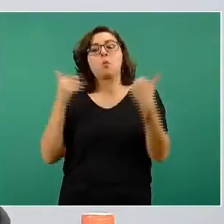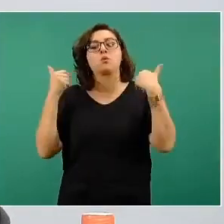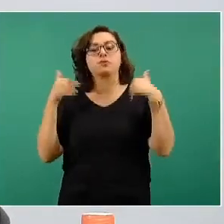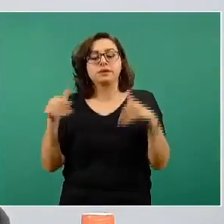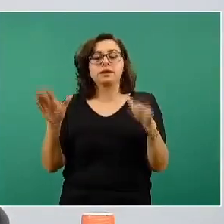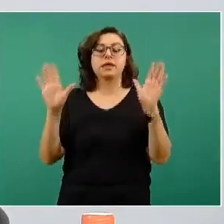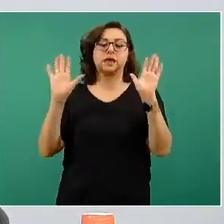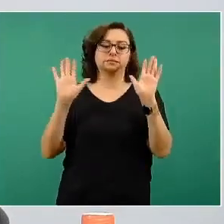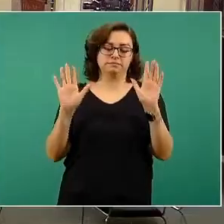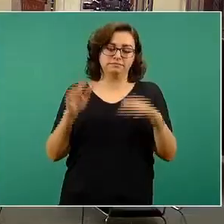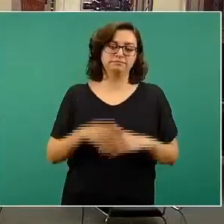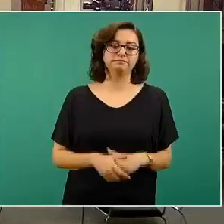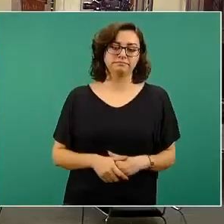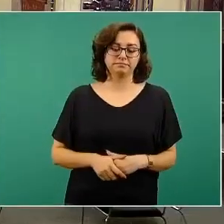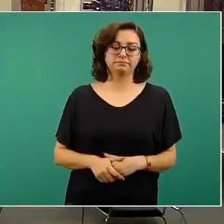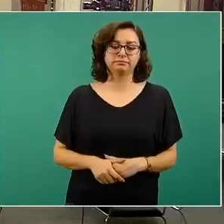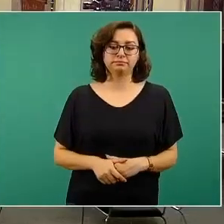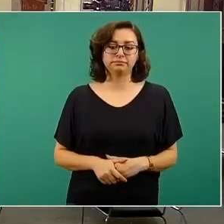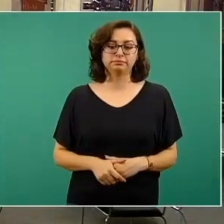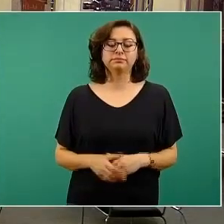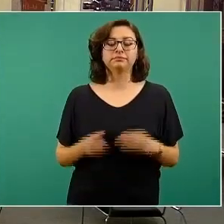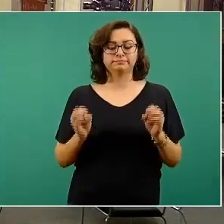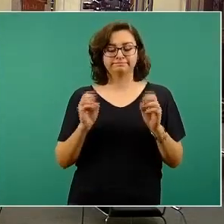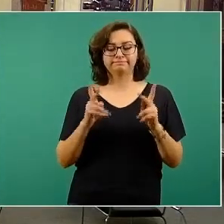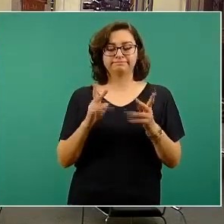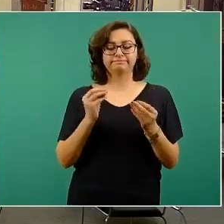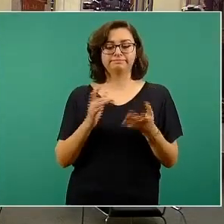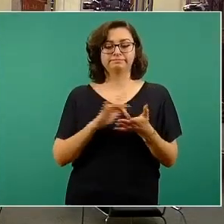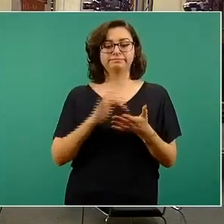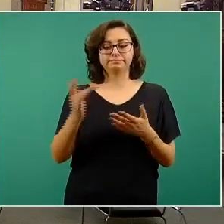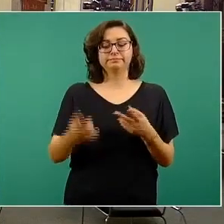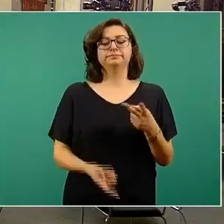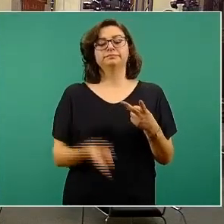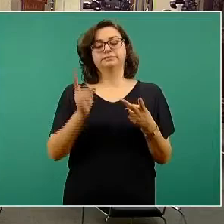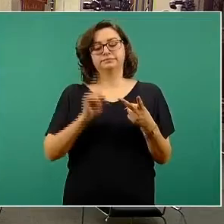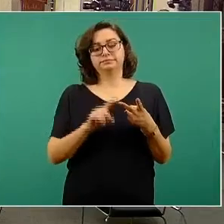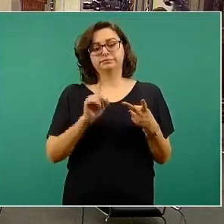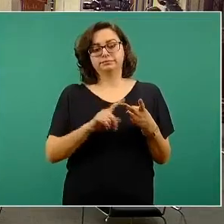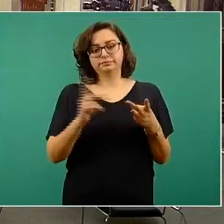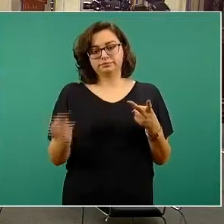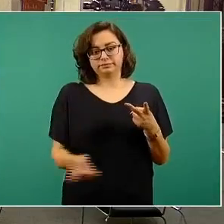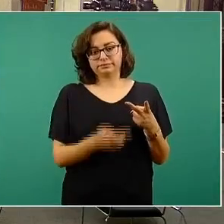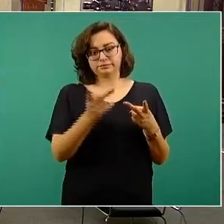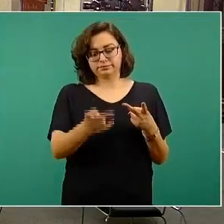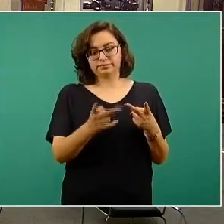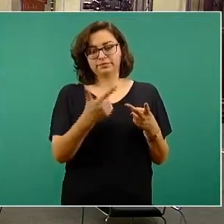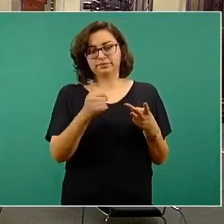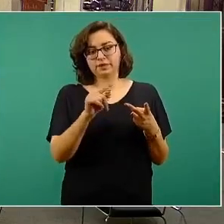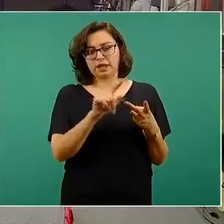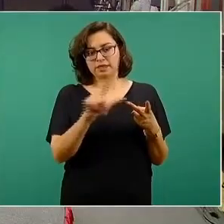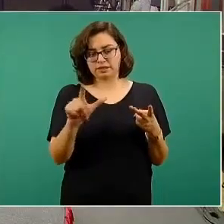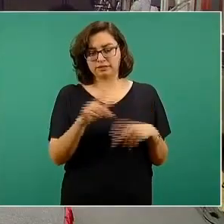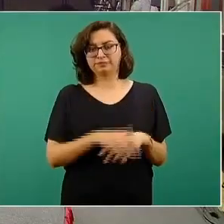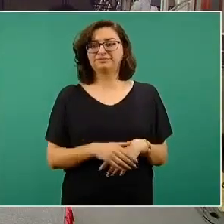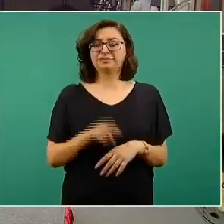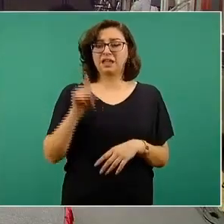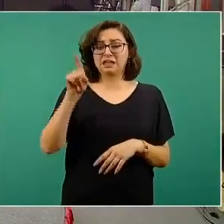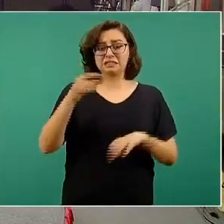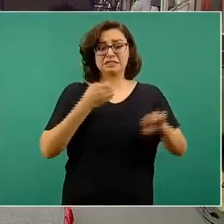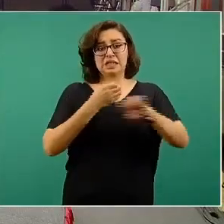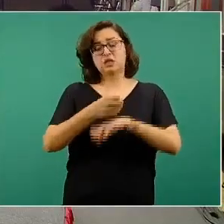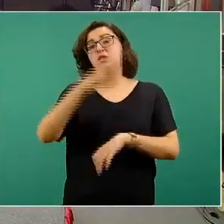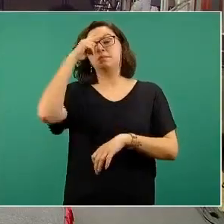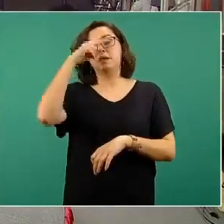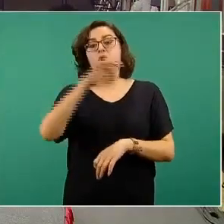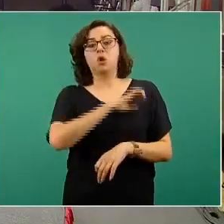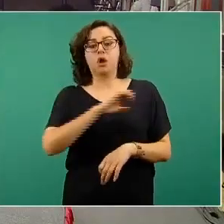apenas información de esto. Okay, muchas gracias. Y doctor Gatell, me escribe la gente de Ecatepec que están preocupadas porque dicen que ya se cumple